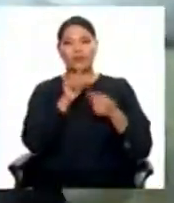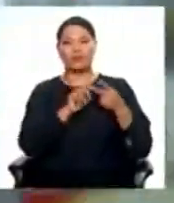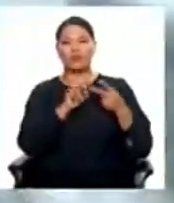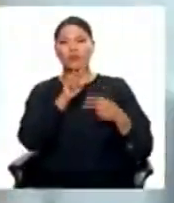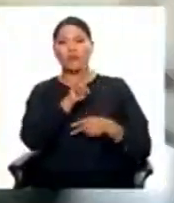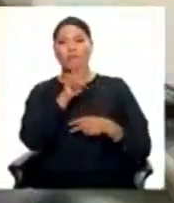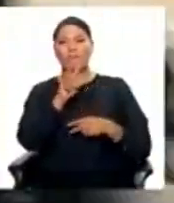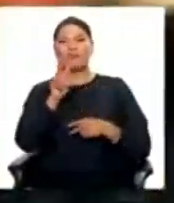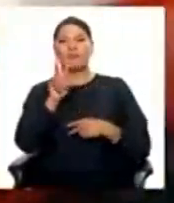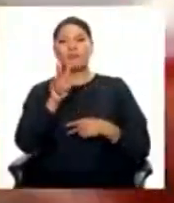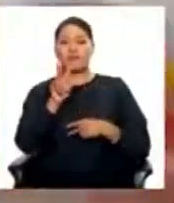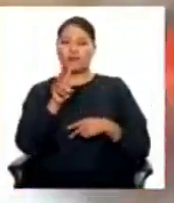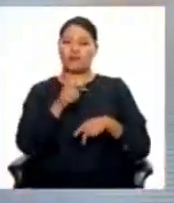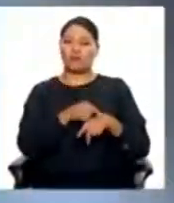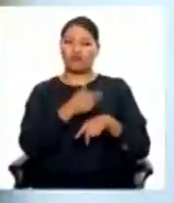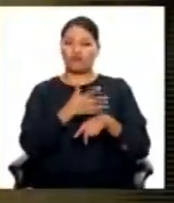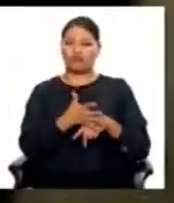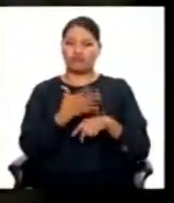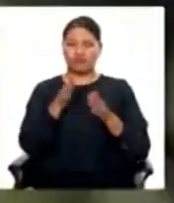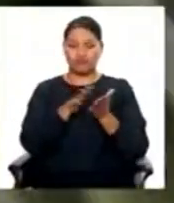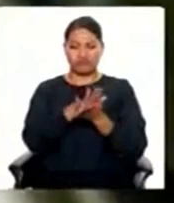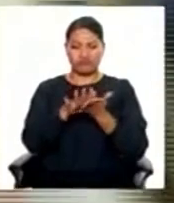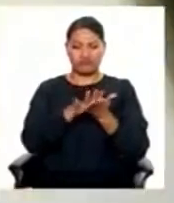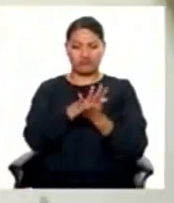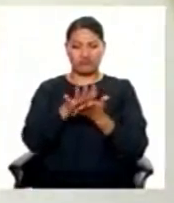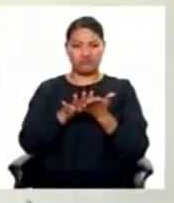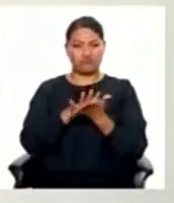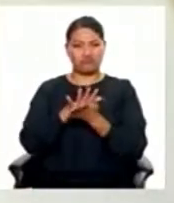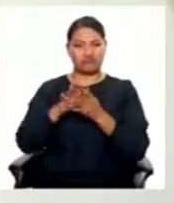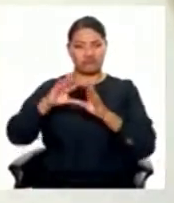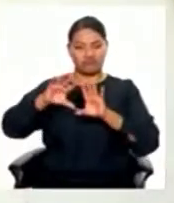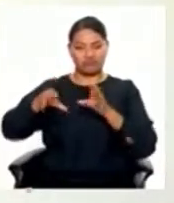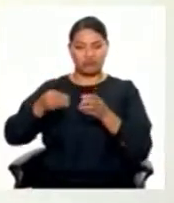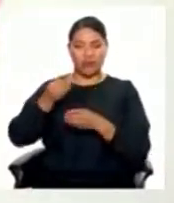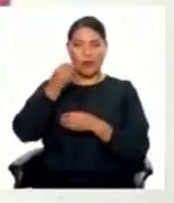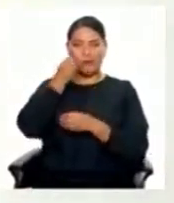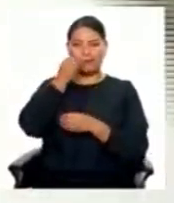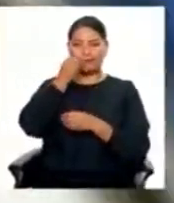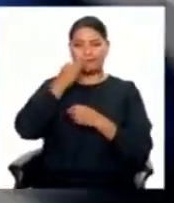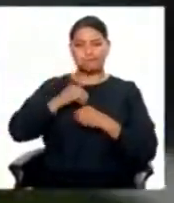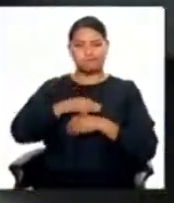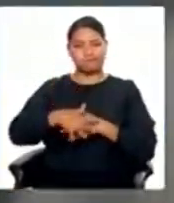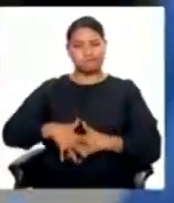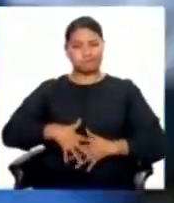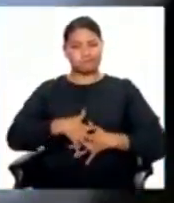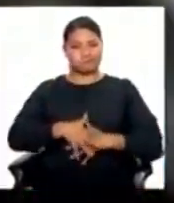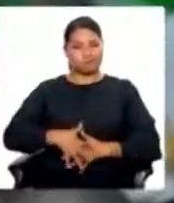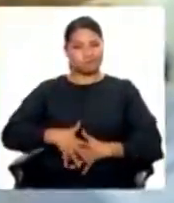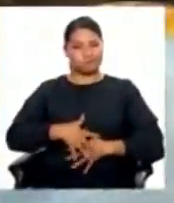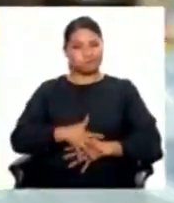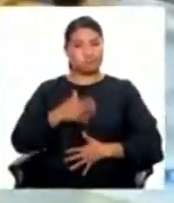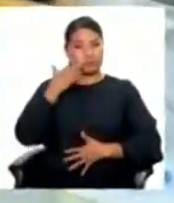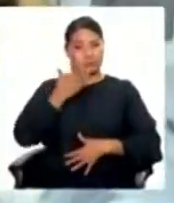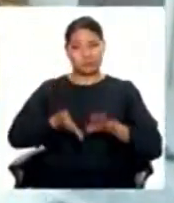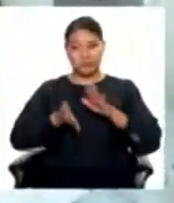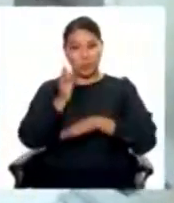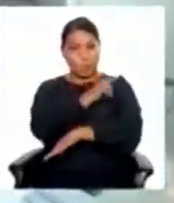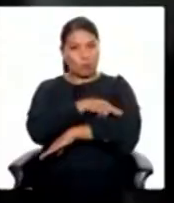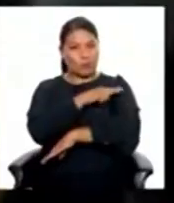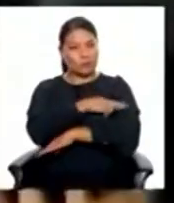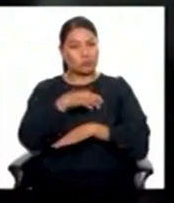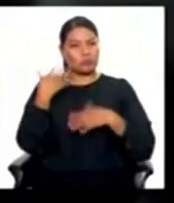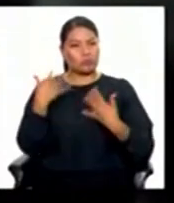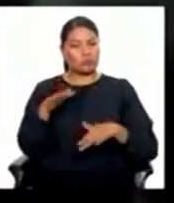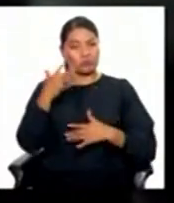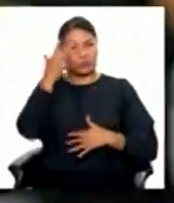vencido. ¿Qué es eso? Tofu, masa de guantán. Te comes uno de esos y terminas en urgencias del hospital más cercano. No,